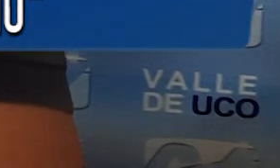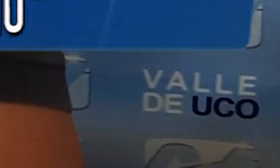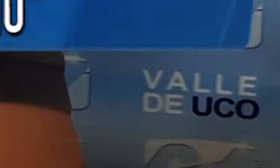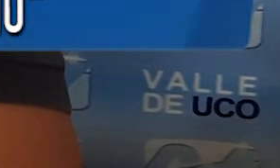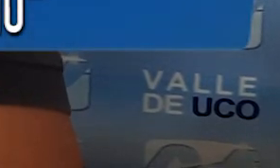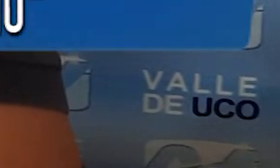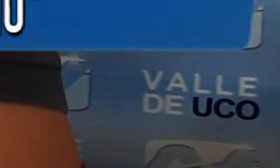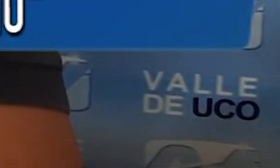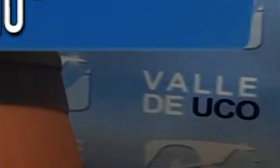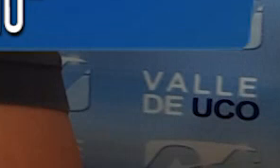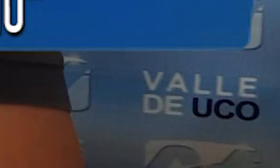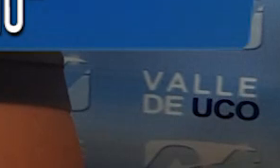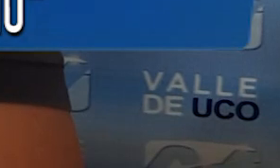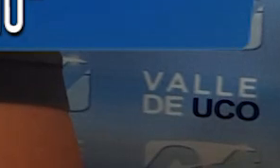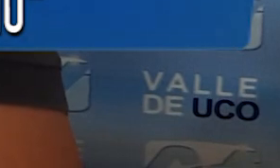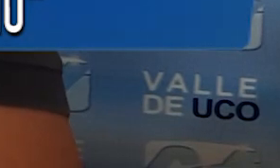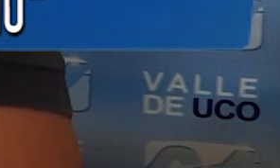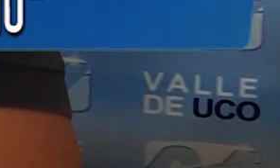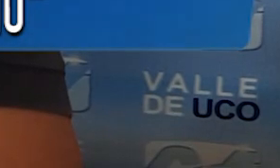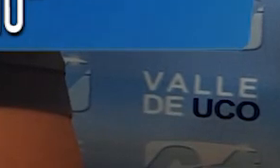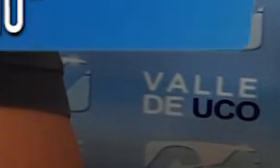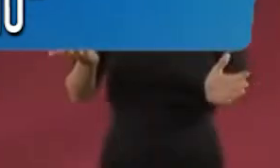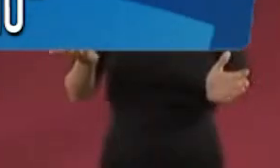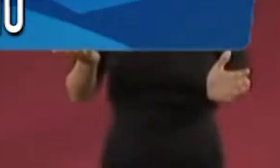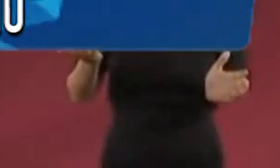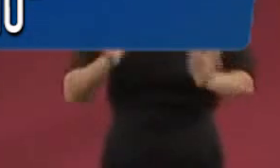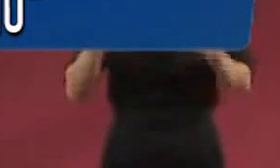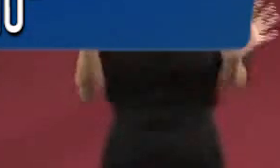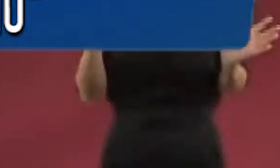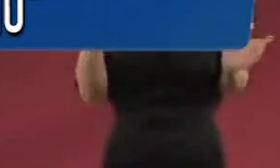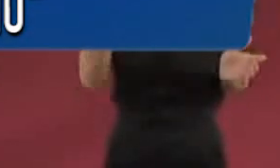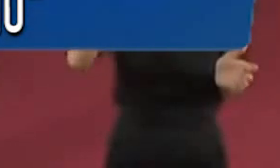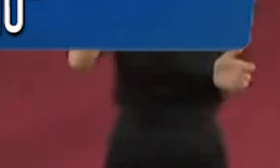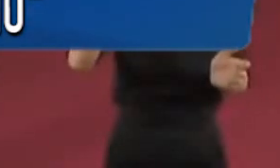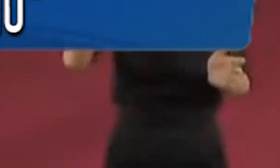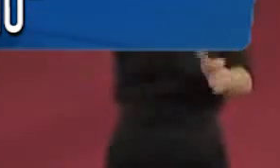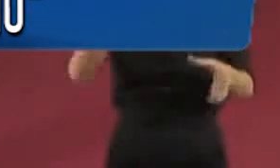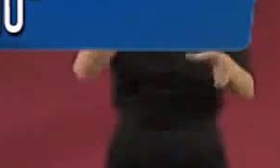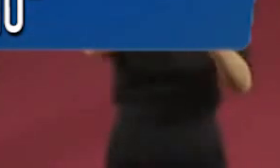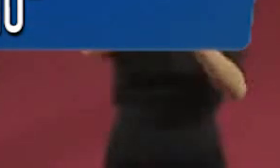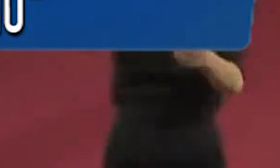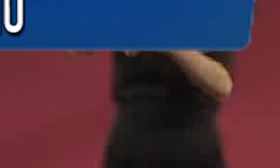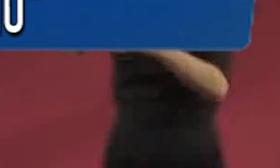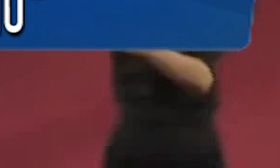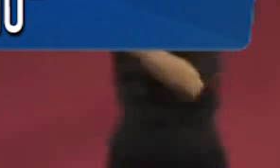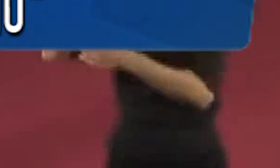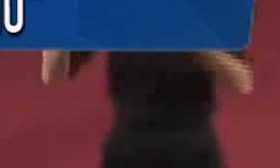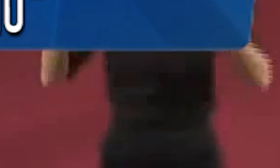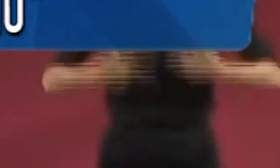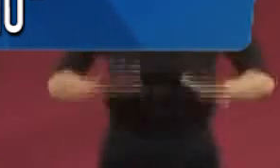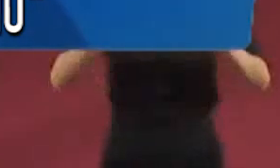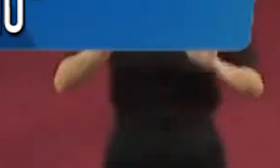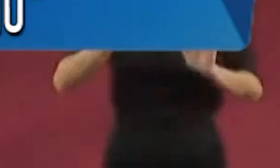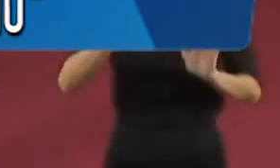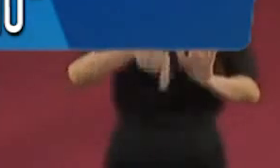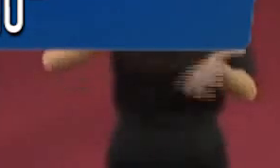haber un replanteo tenemos que volver a a tener este retenciones cero porque la verdad que la vitivinicultura se ha